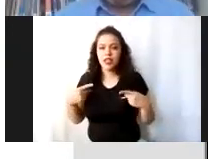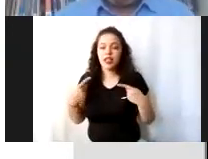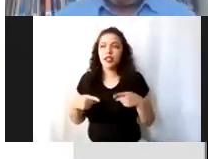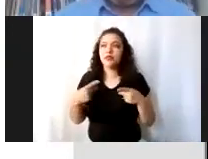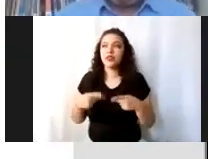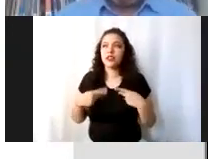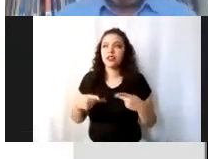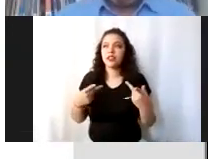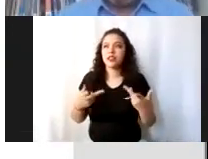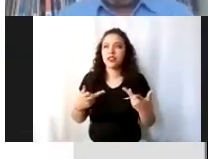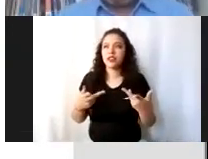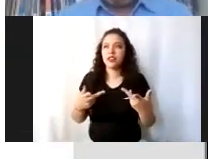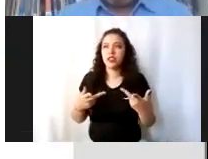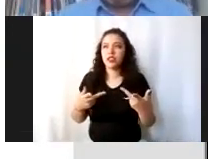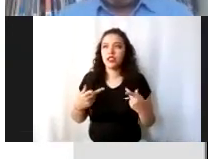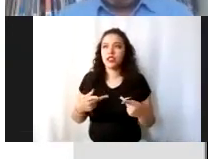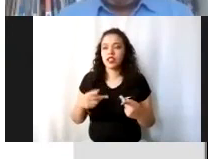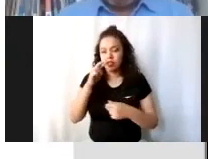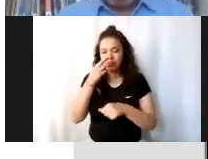decidir.